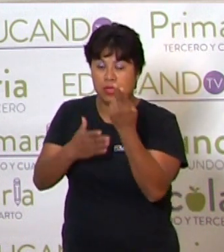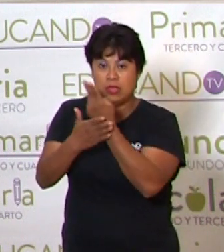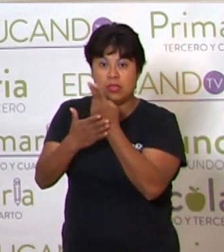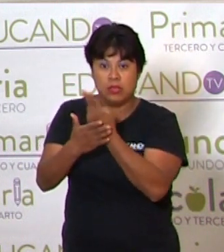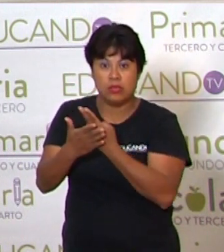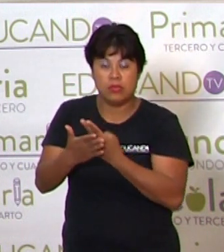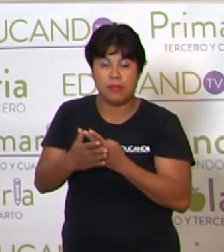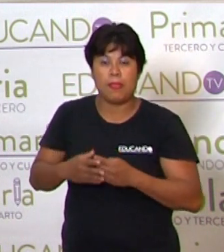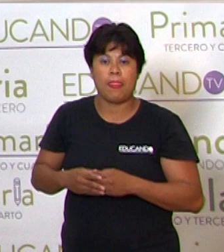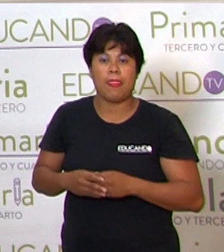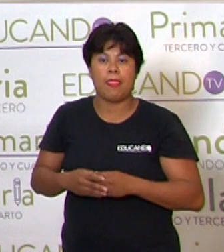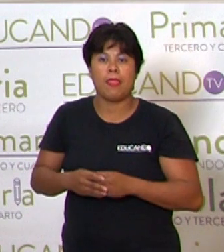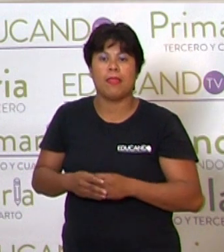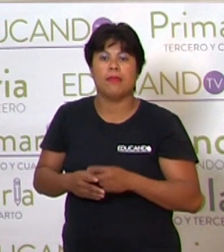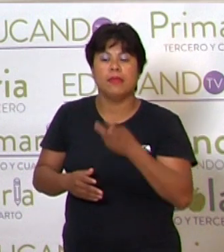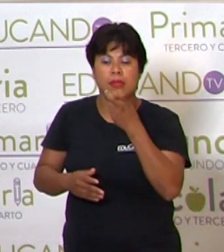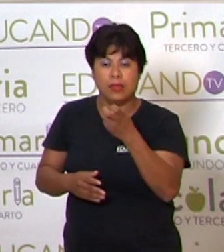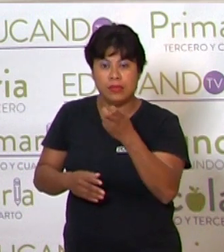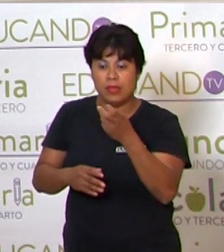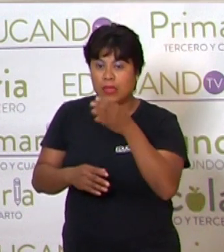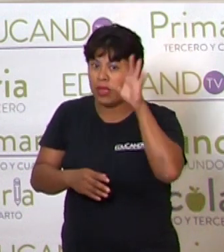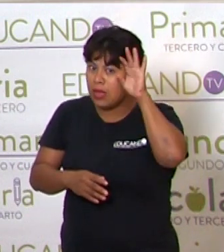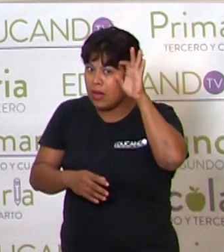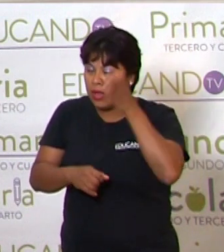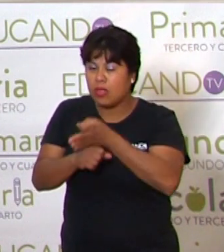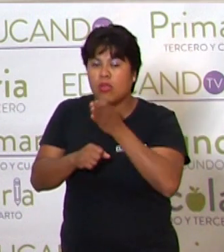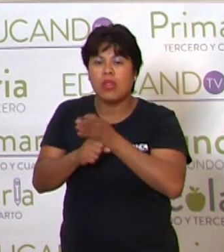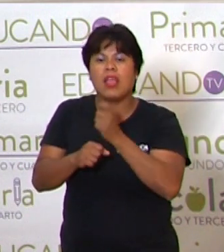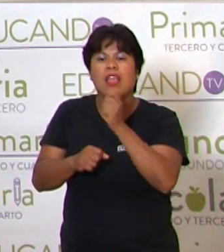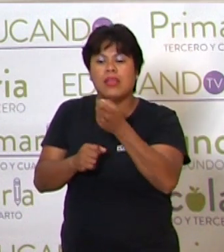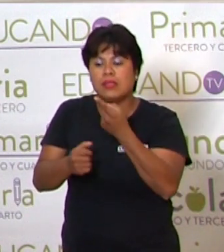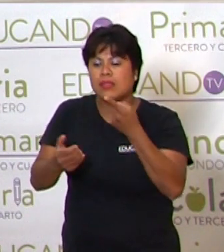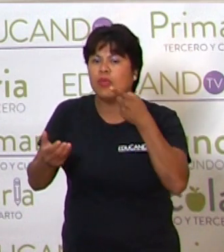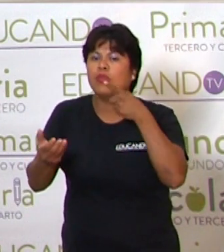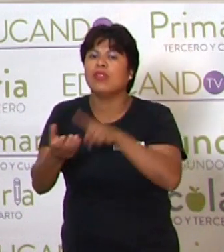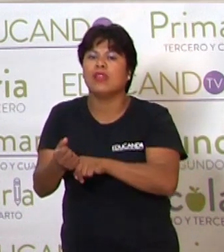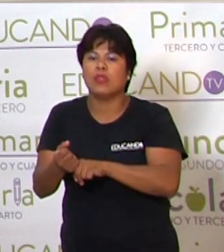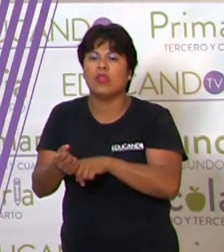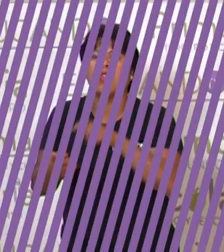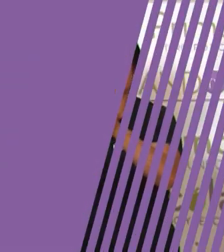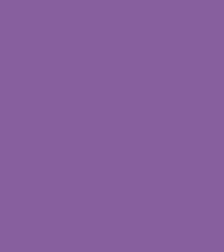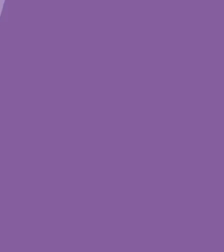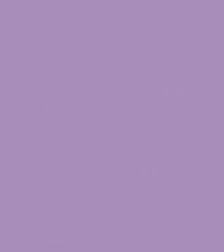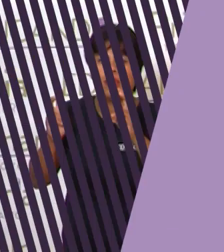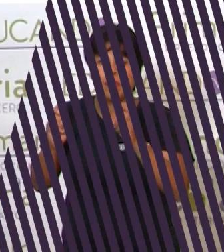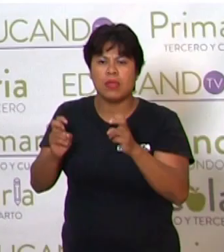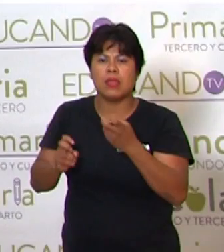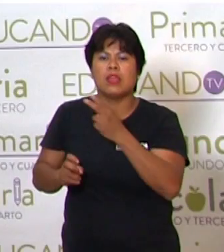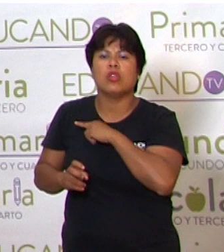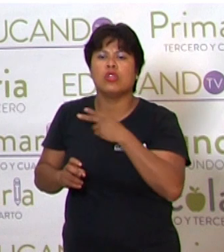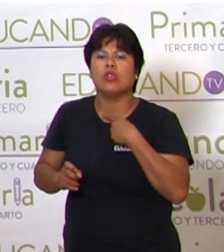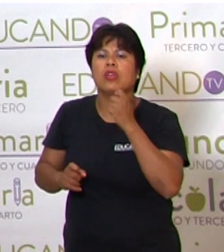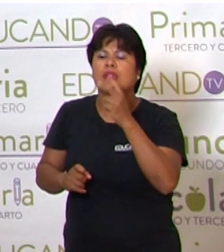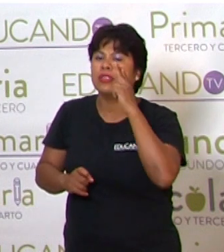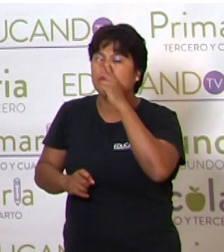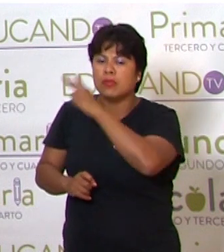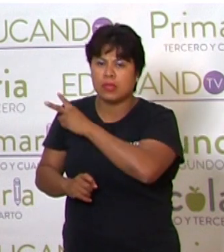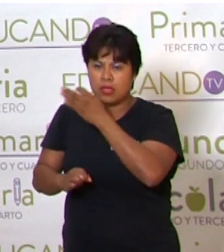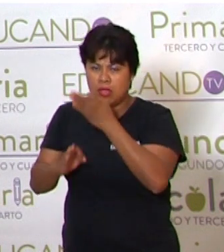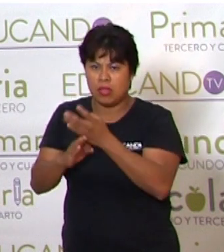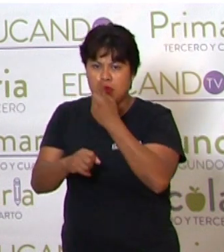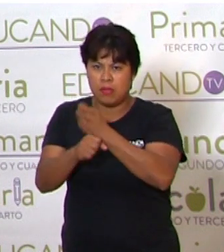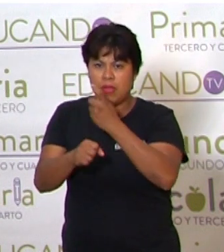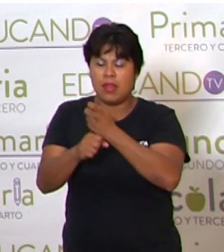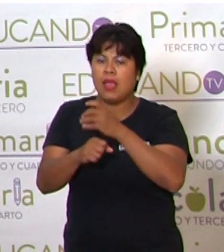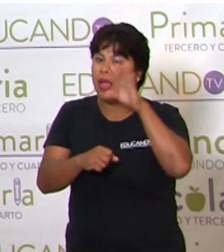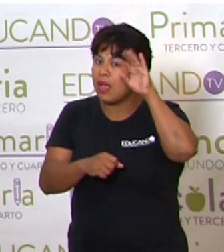dibujos, en estas caricaturas, es el contenido, el tema. ¿Y qué estamos viendo en esta primera